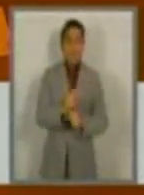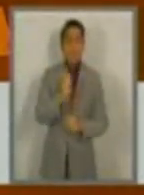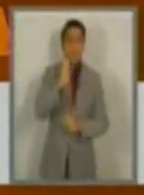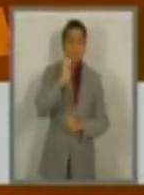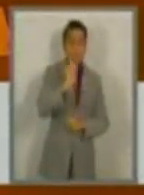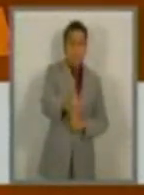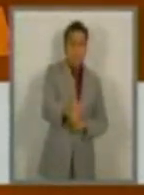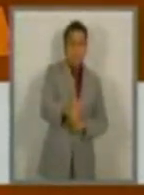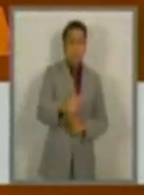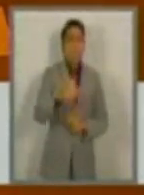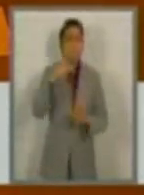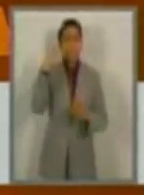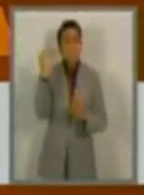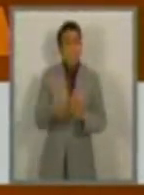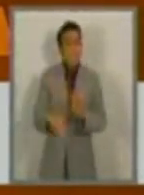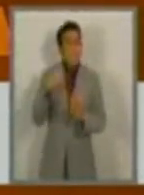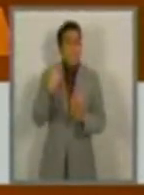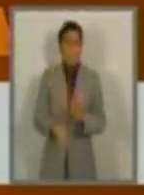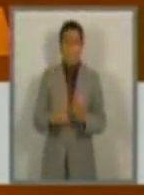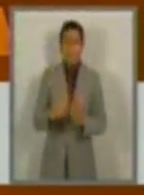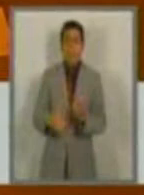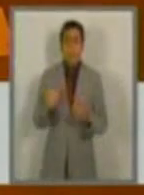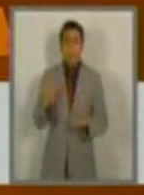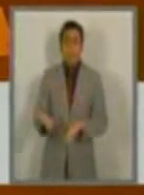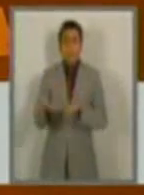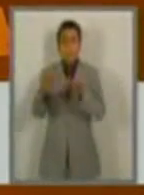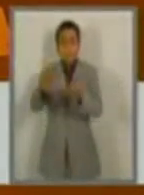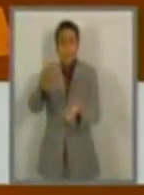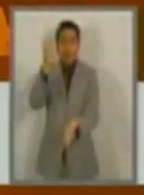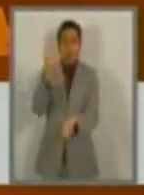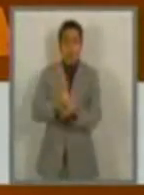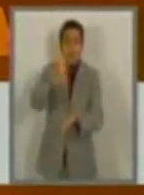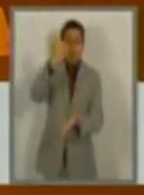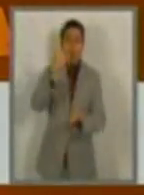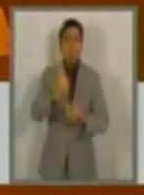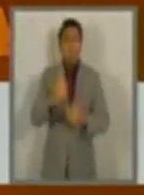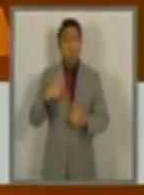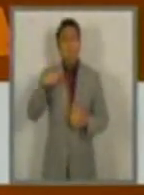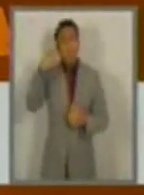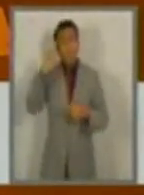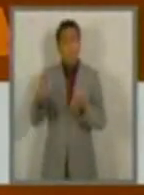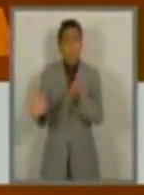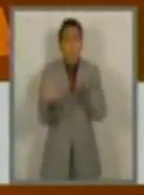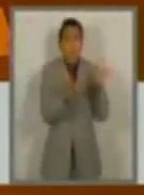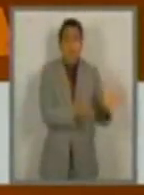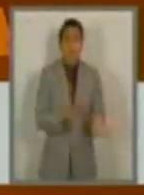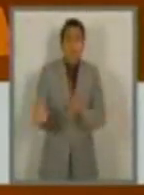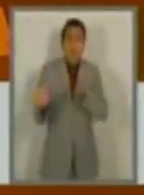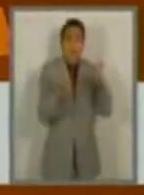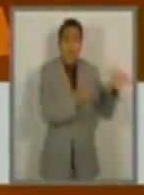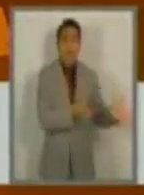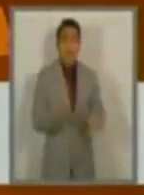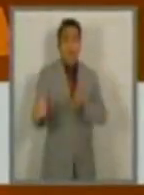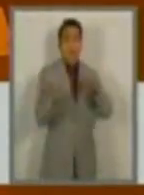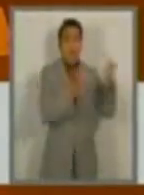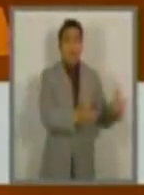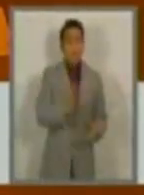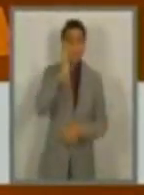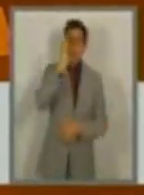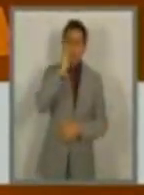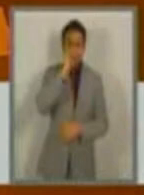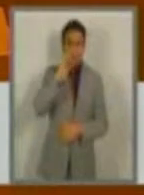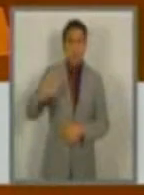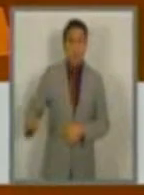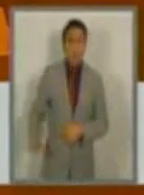grandes pendientes en la agenda legislativa y no podemos seguir postergando este tema. La publicidad